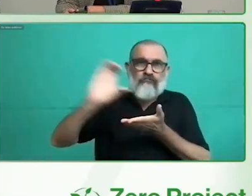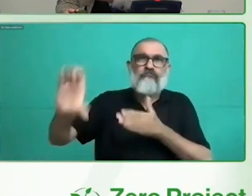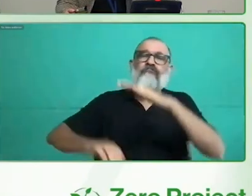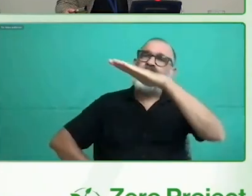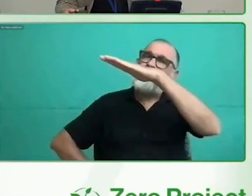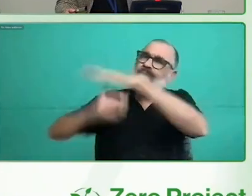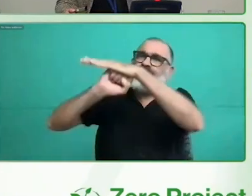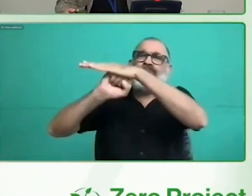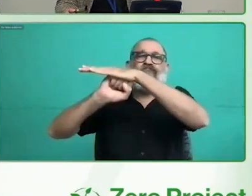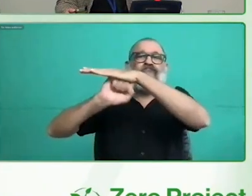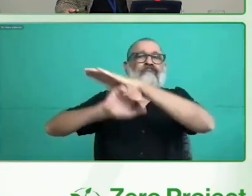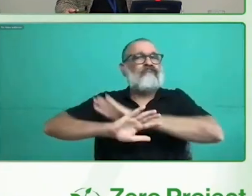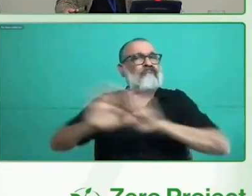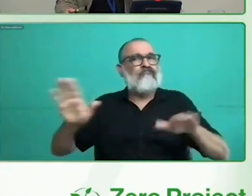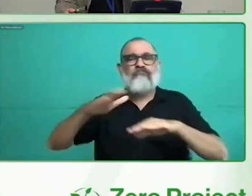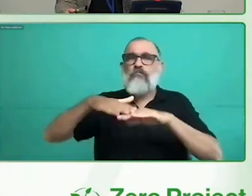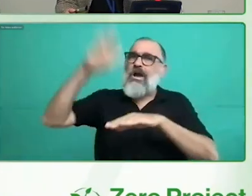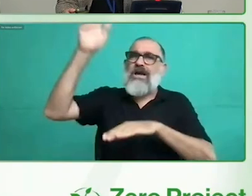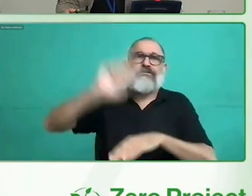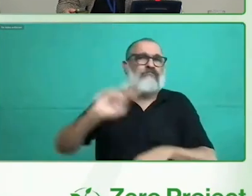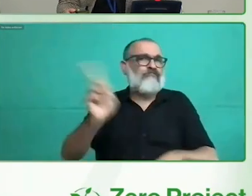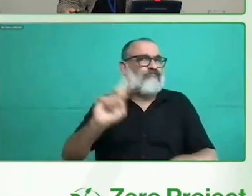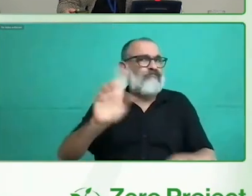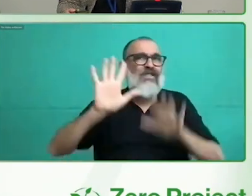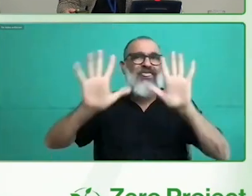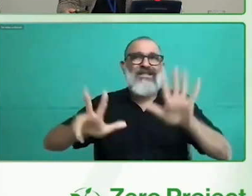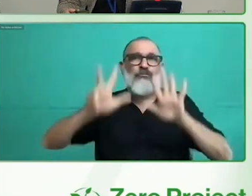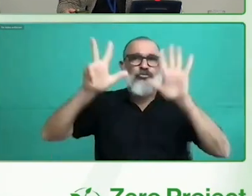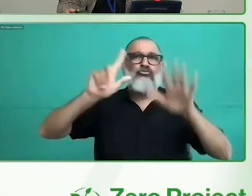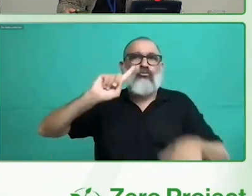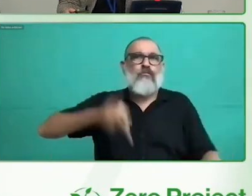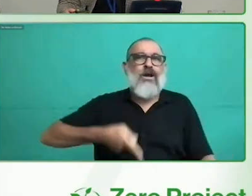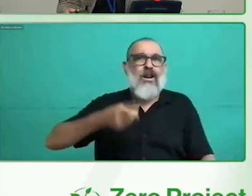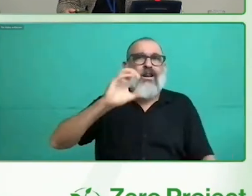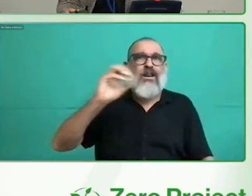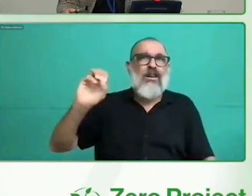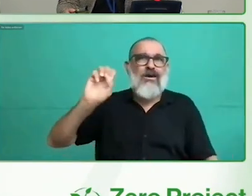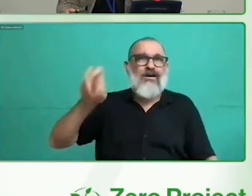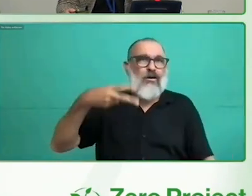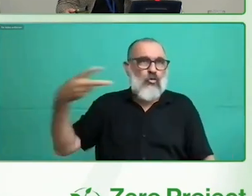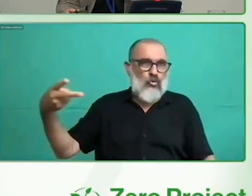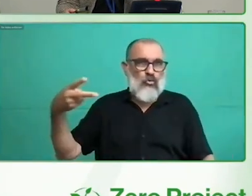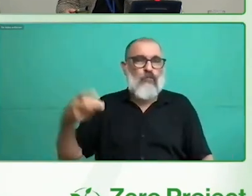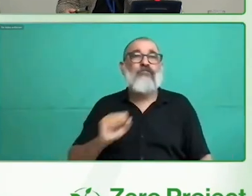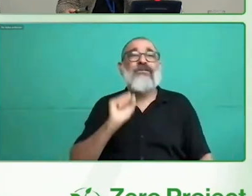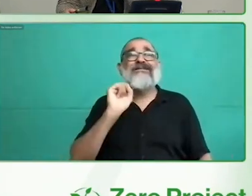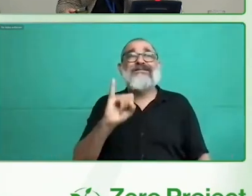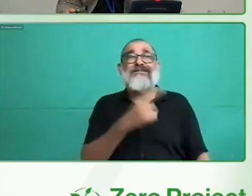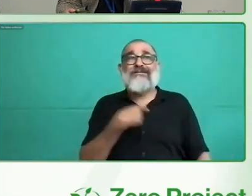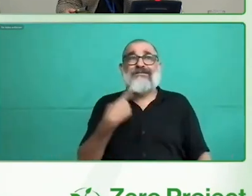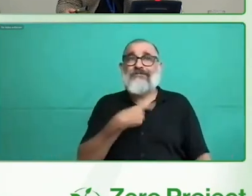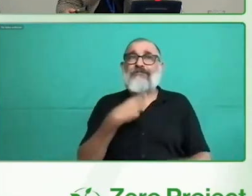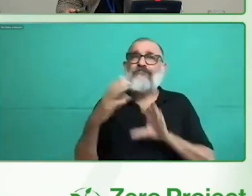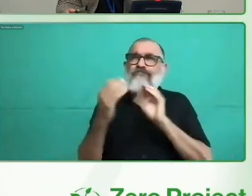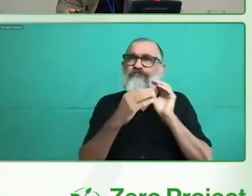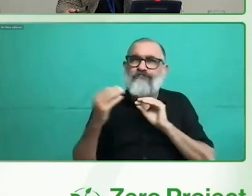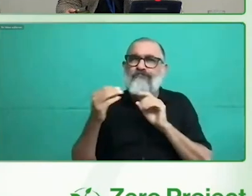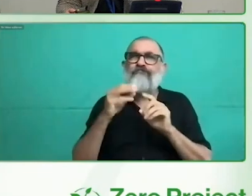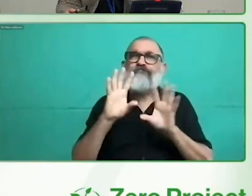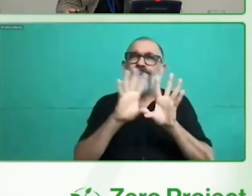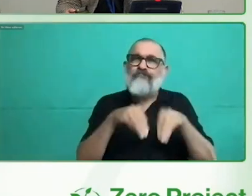17,2 millones de euros. Y el año pasado, en 2022, concedimos